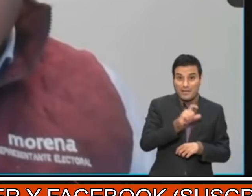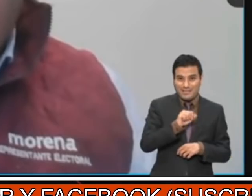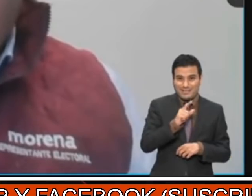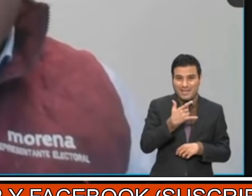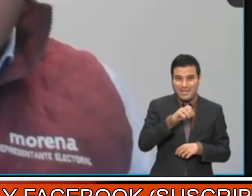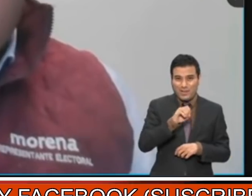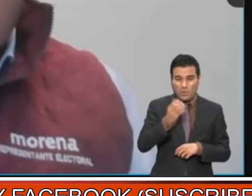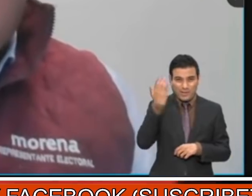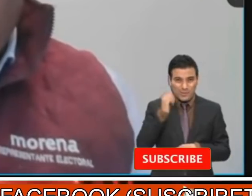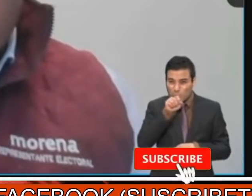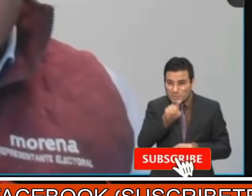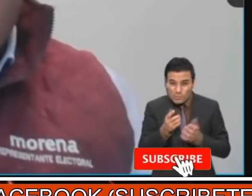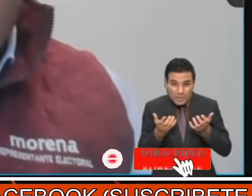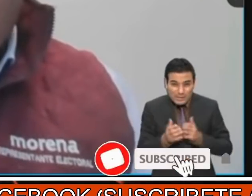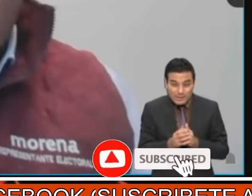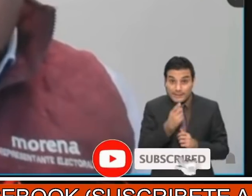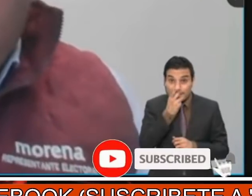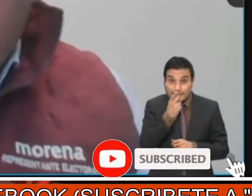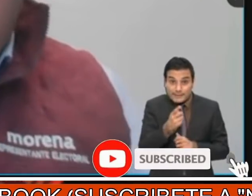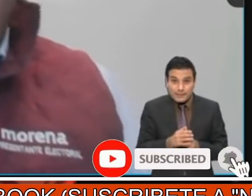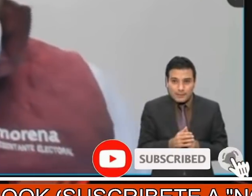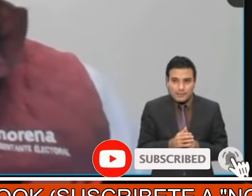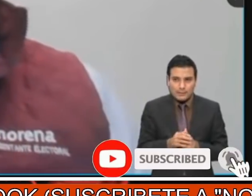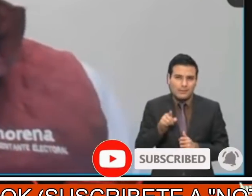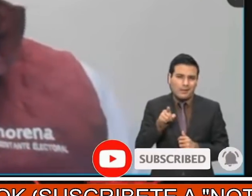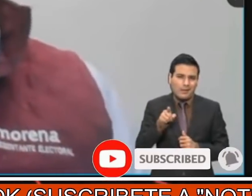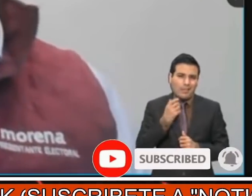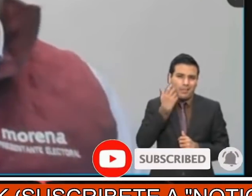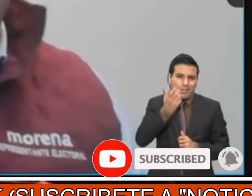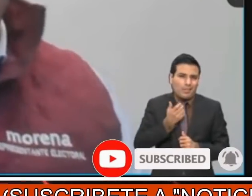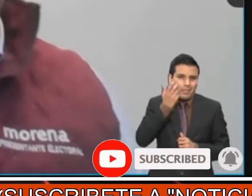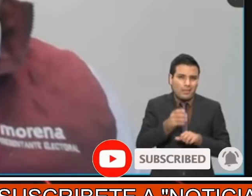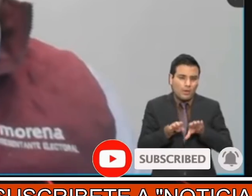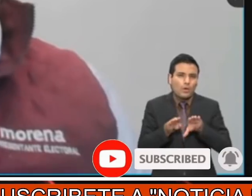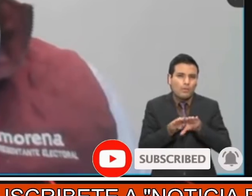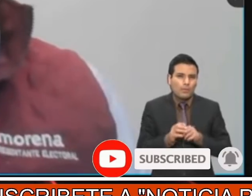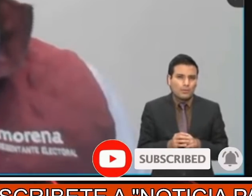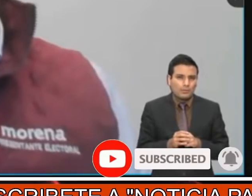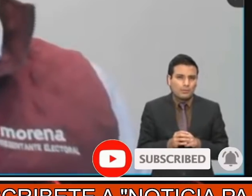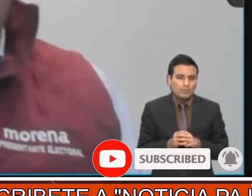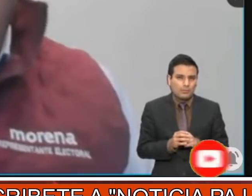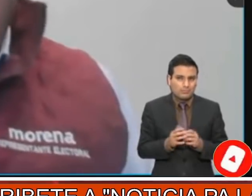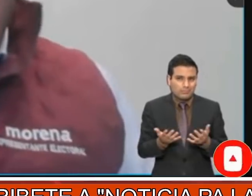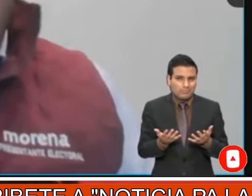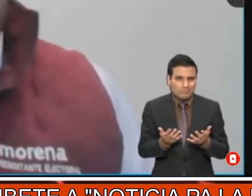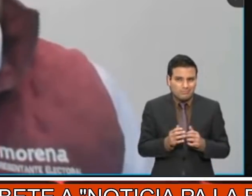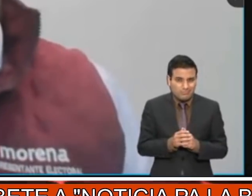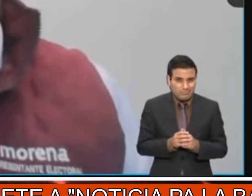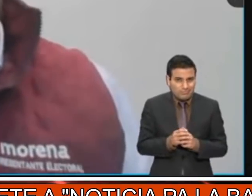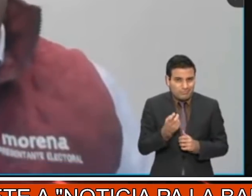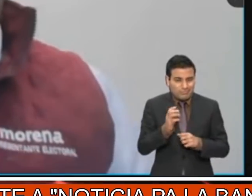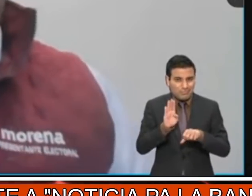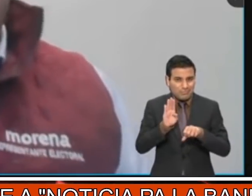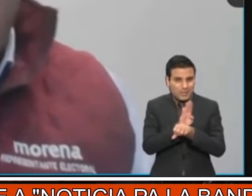hechos, lo quieren catalogar como doloso. No hay reincidencia, no hay ningún